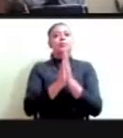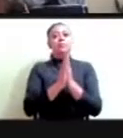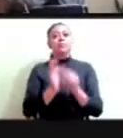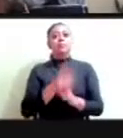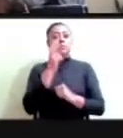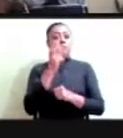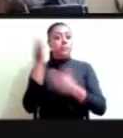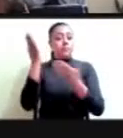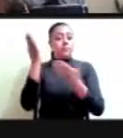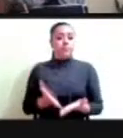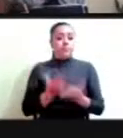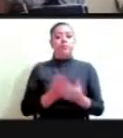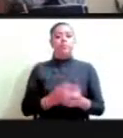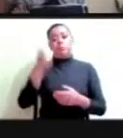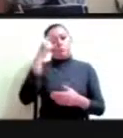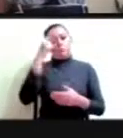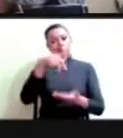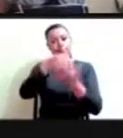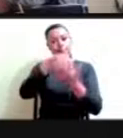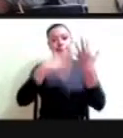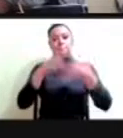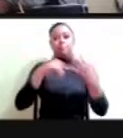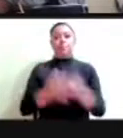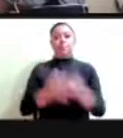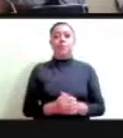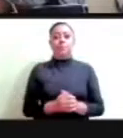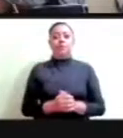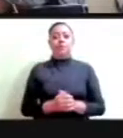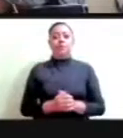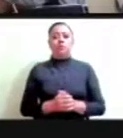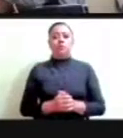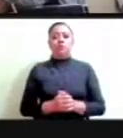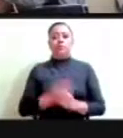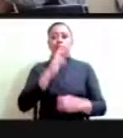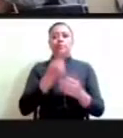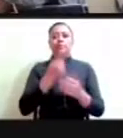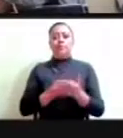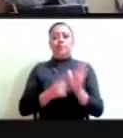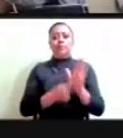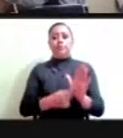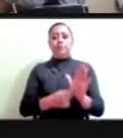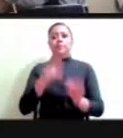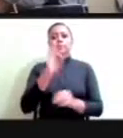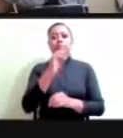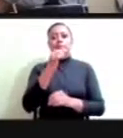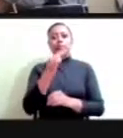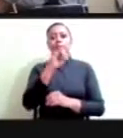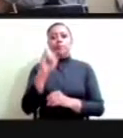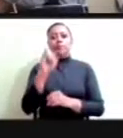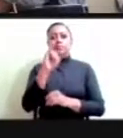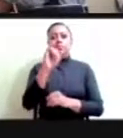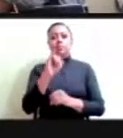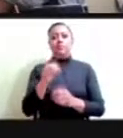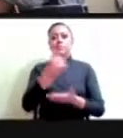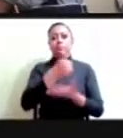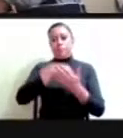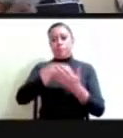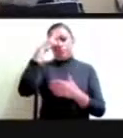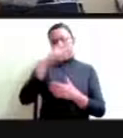misma al tenor de lo siguiente. De acuerdo con el reporte que presentó la Fiscalía General de Justicia de la Ciudad de México, se deduce que el